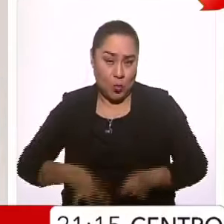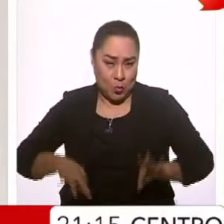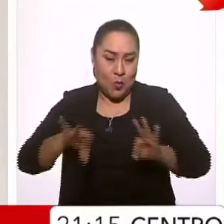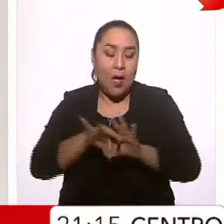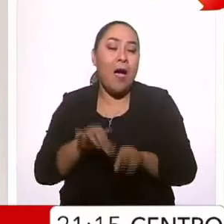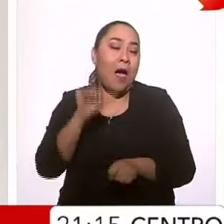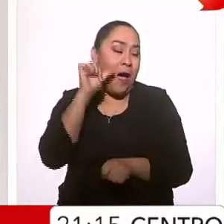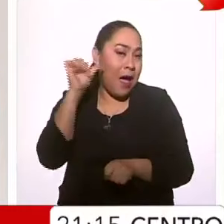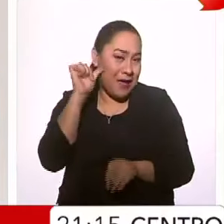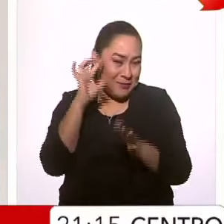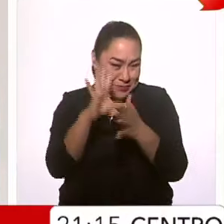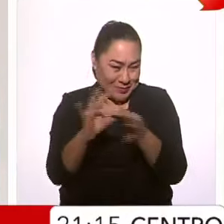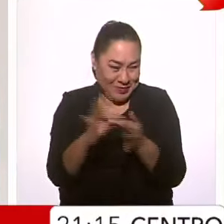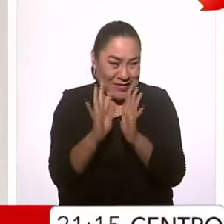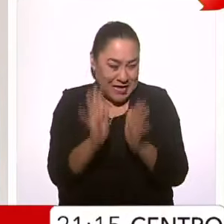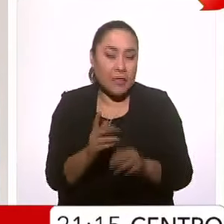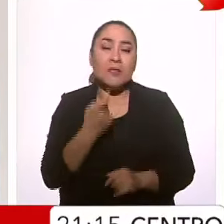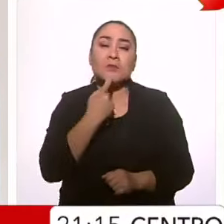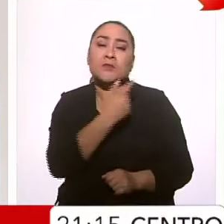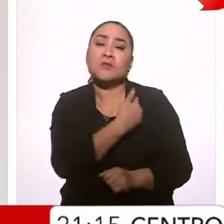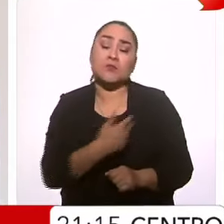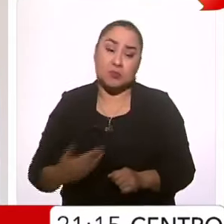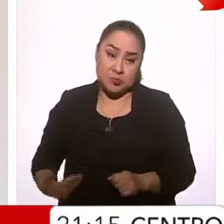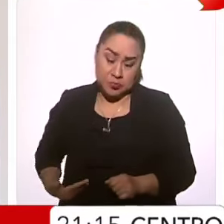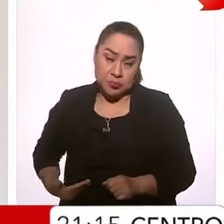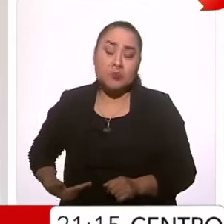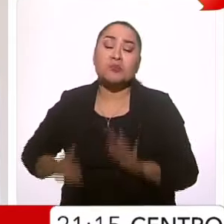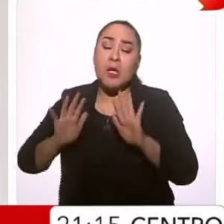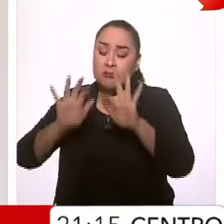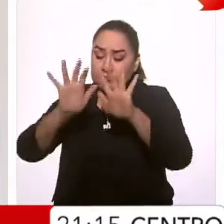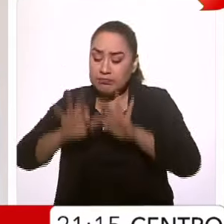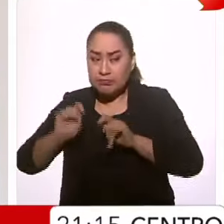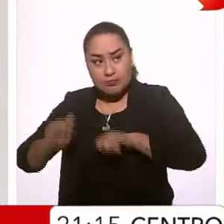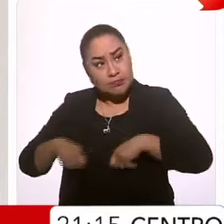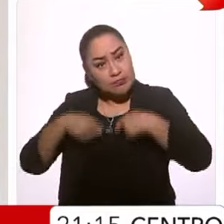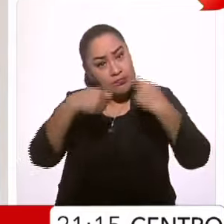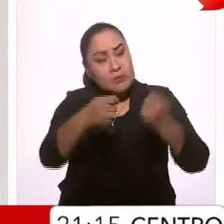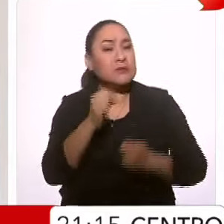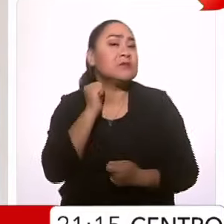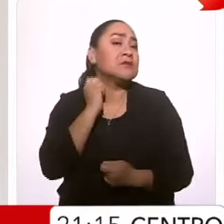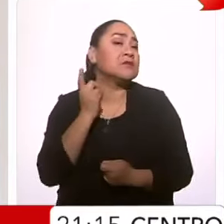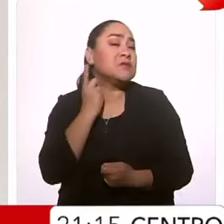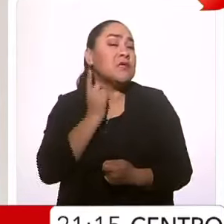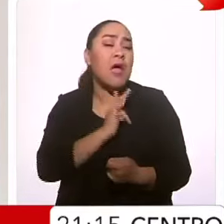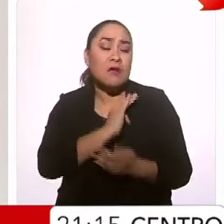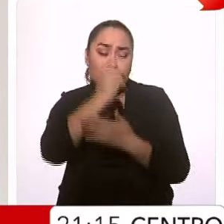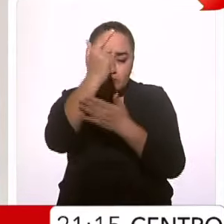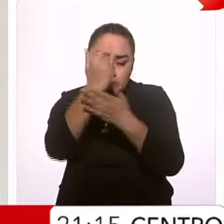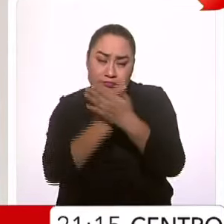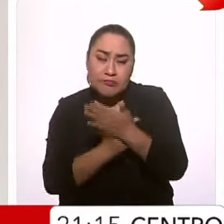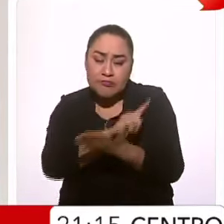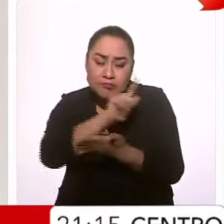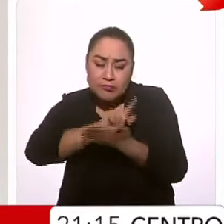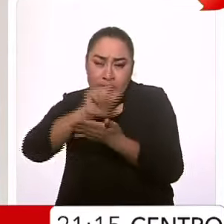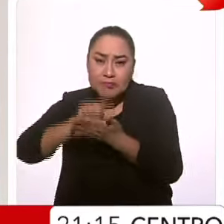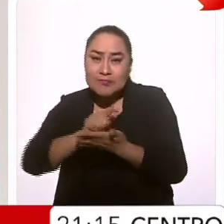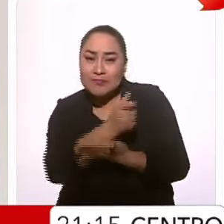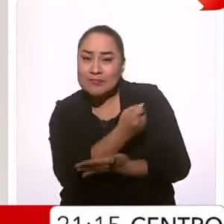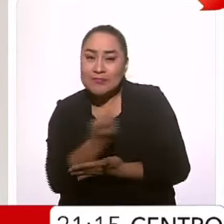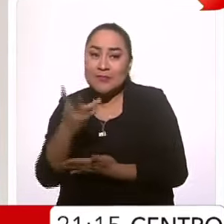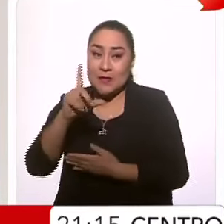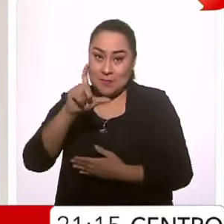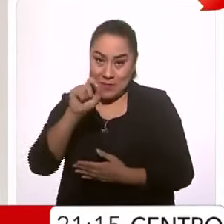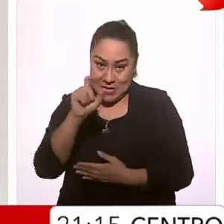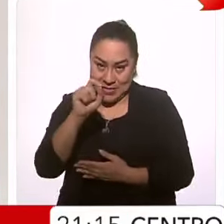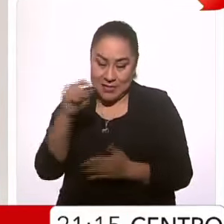Ayer le informamos que el presidente López Obrador mandó al Congreso de la Unión un paquete con 20 iniciativas de reforma constitucional.